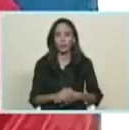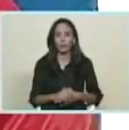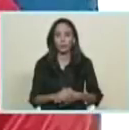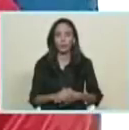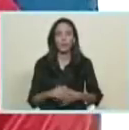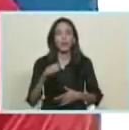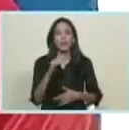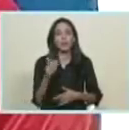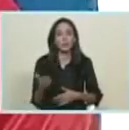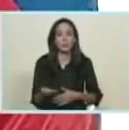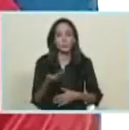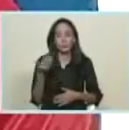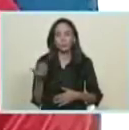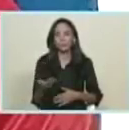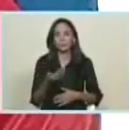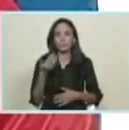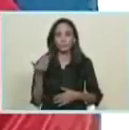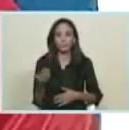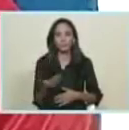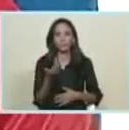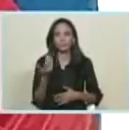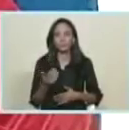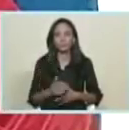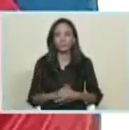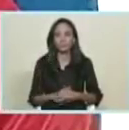Es muy importante